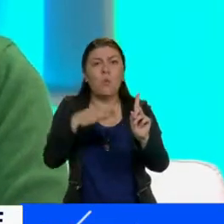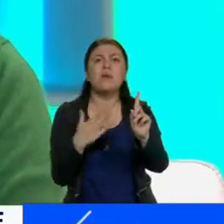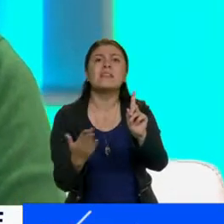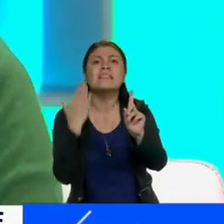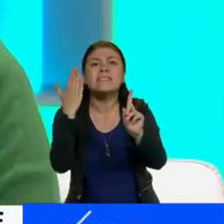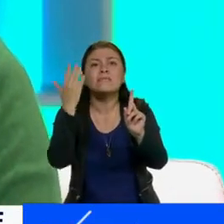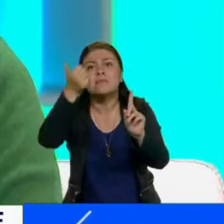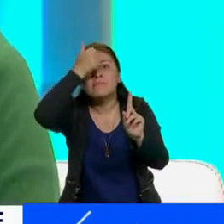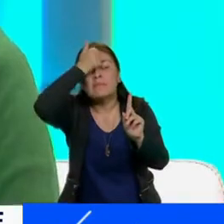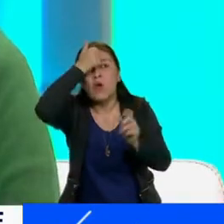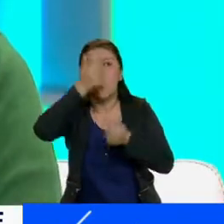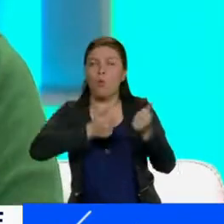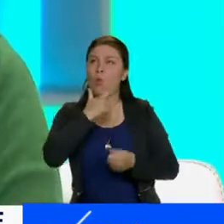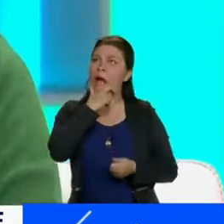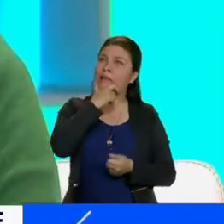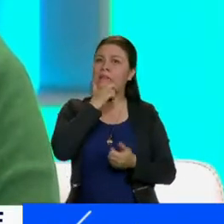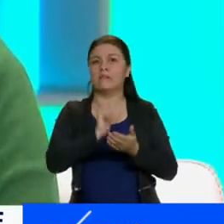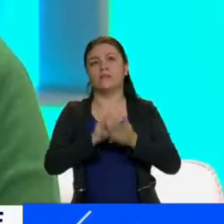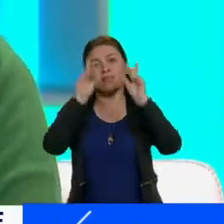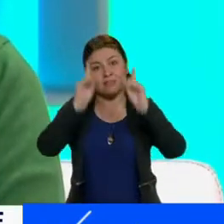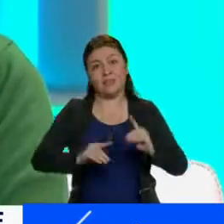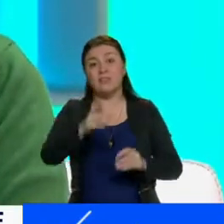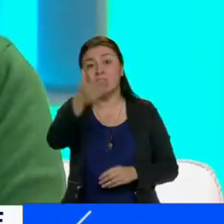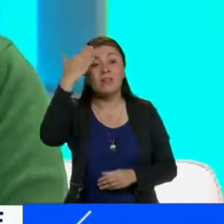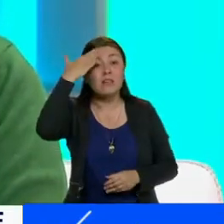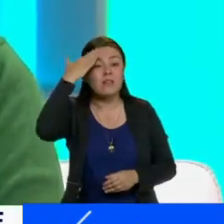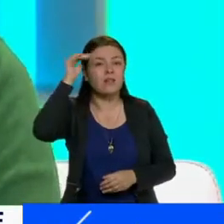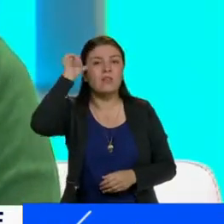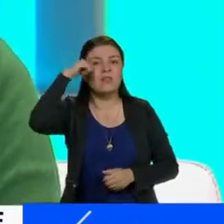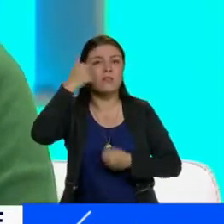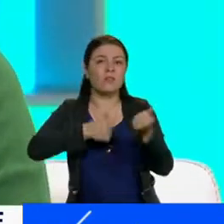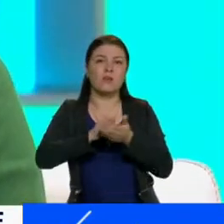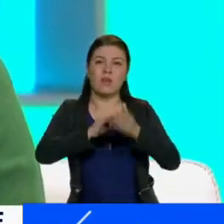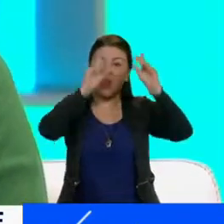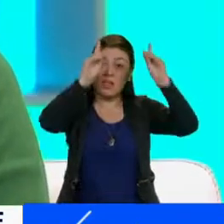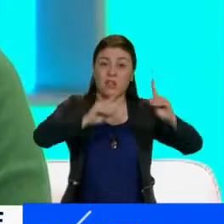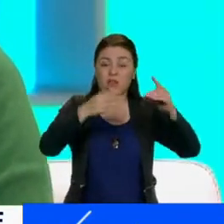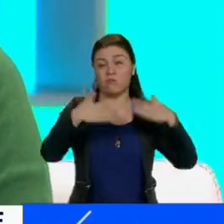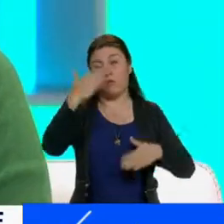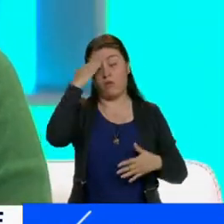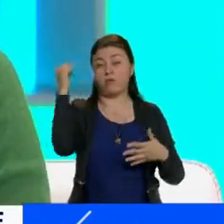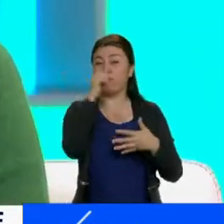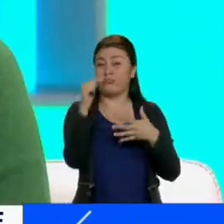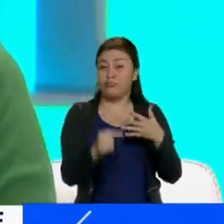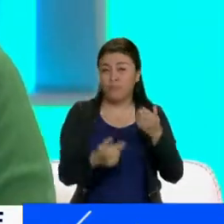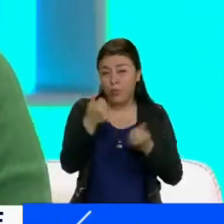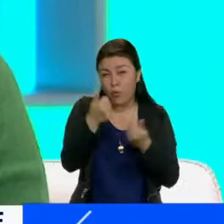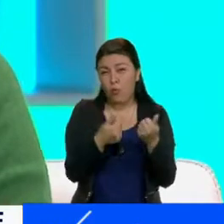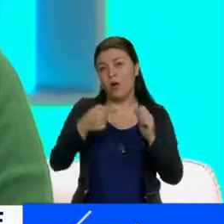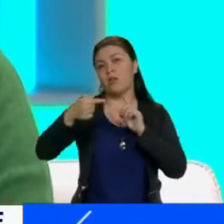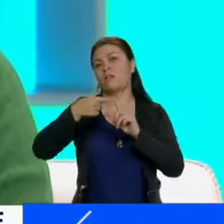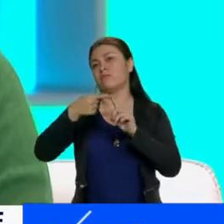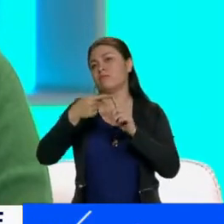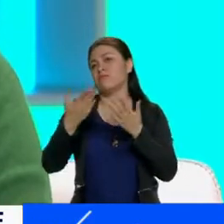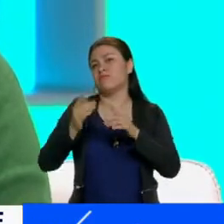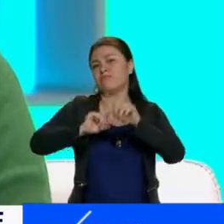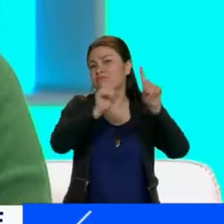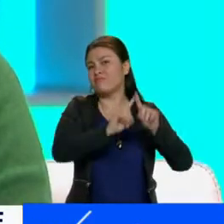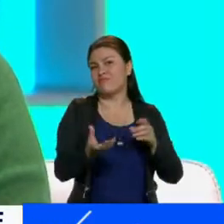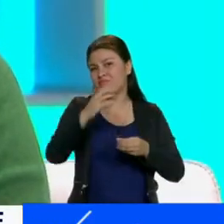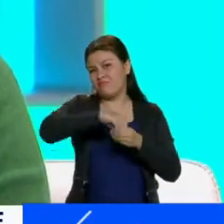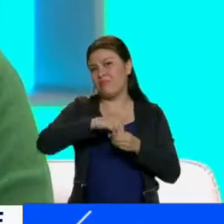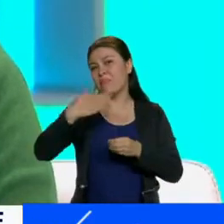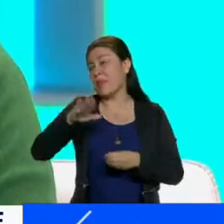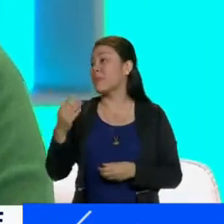principal para una toma de decisiones. Entendemos que la toma de decisiones pues tiene que ver con muchos aspectos de diferente naturaleza.